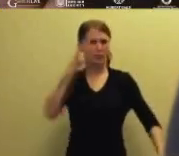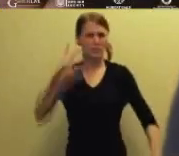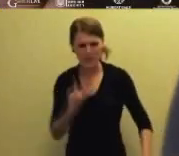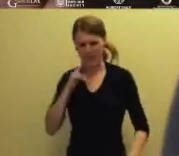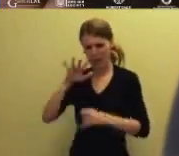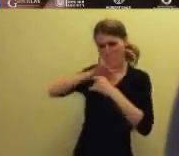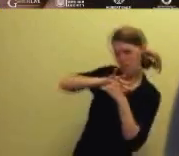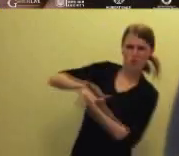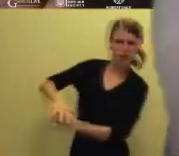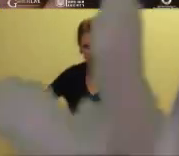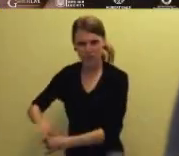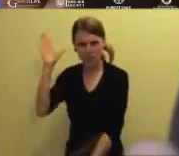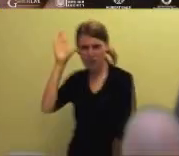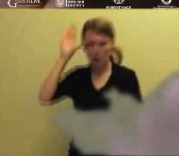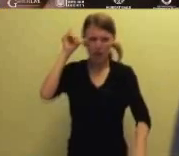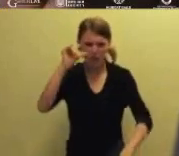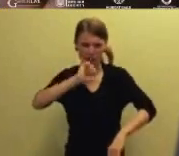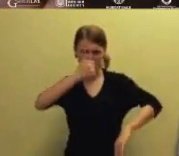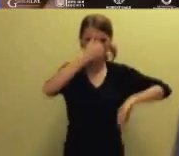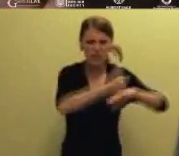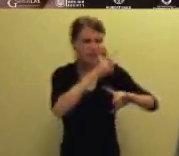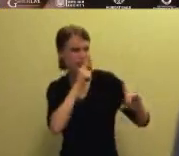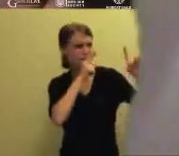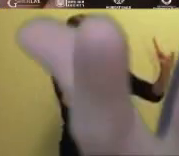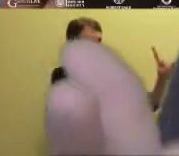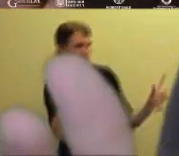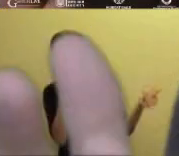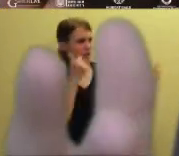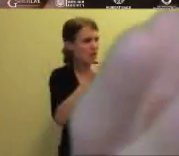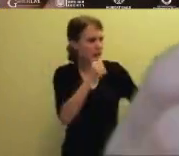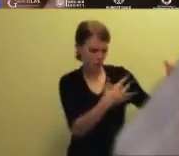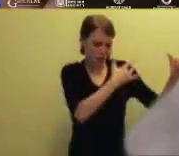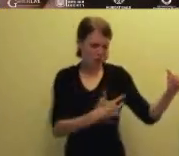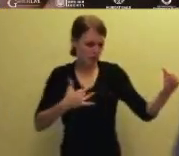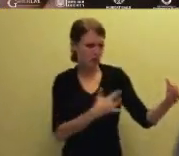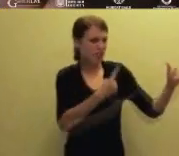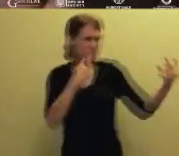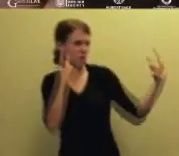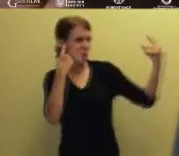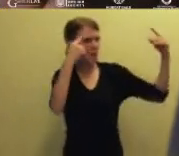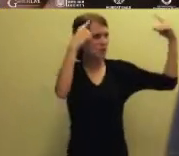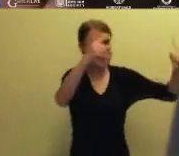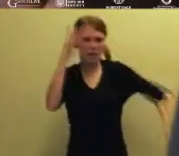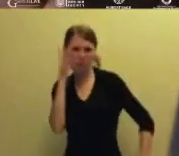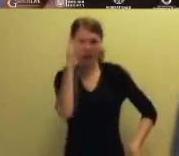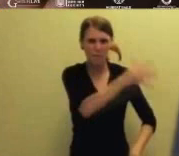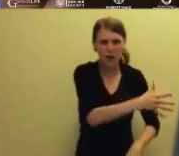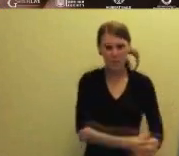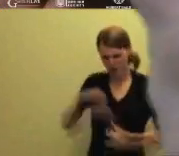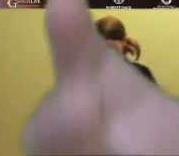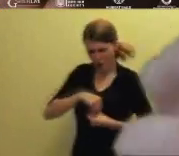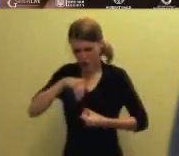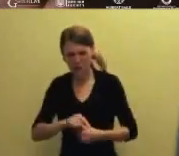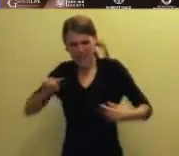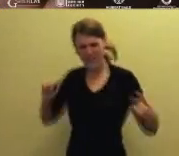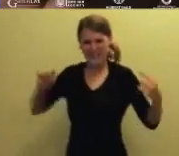no tiene subtítulos es decir lo único que habla en la película es lo visual y tú dirás bueno